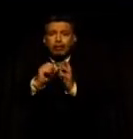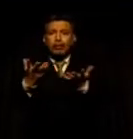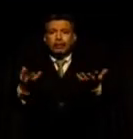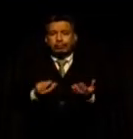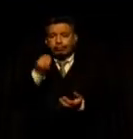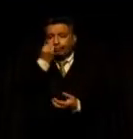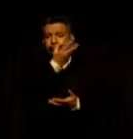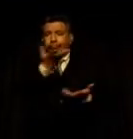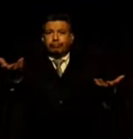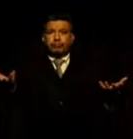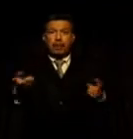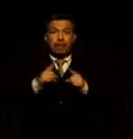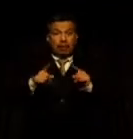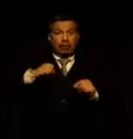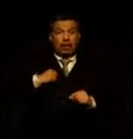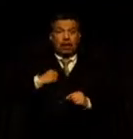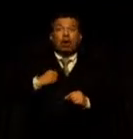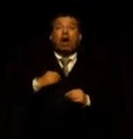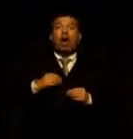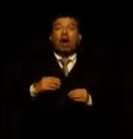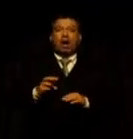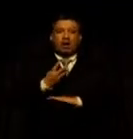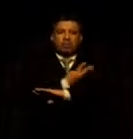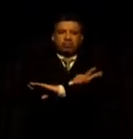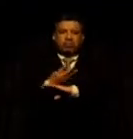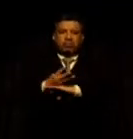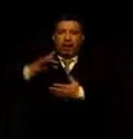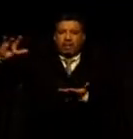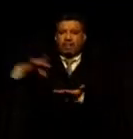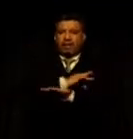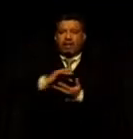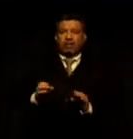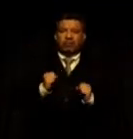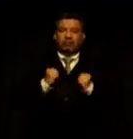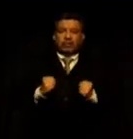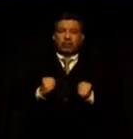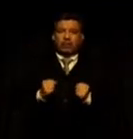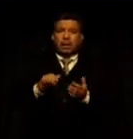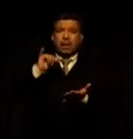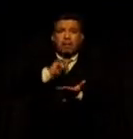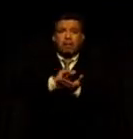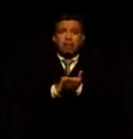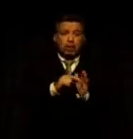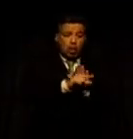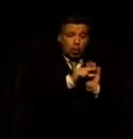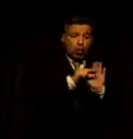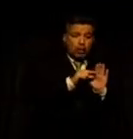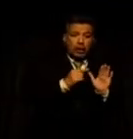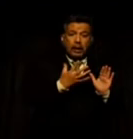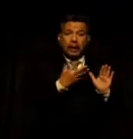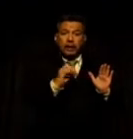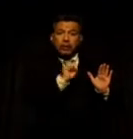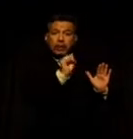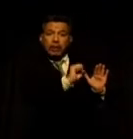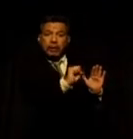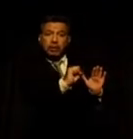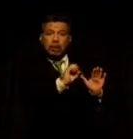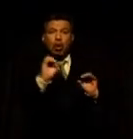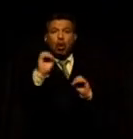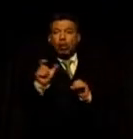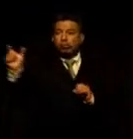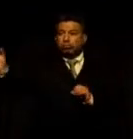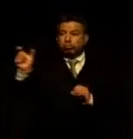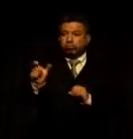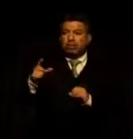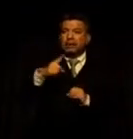pero cuando uno tiene una plataforma digital para nosotros es lo mismo abrir una cuenta para alguien que deposita 50 pesos o para